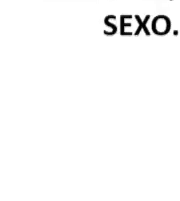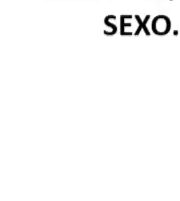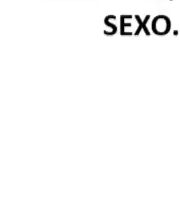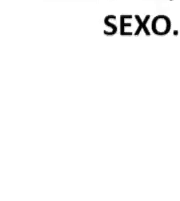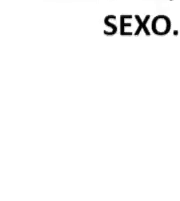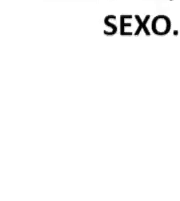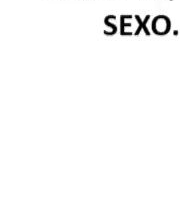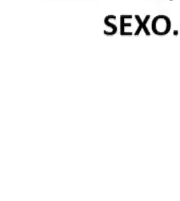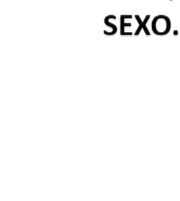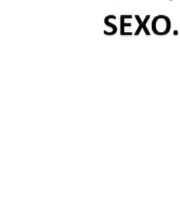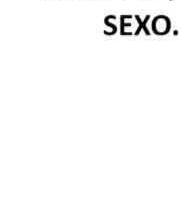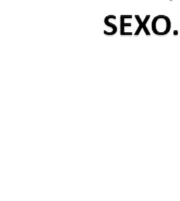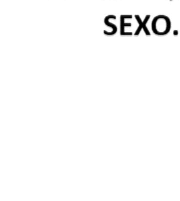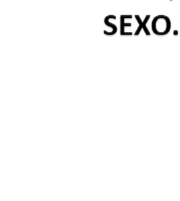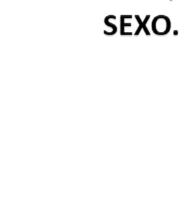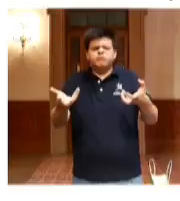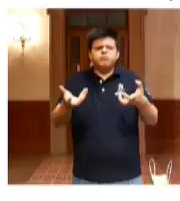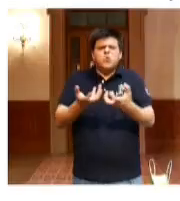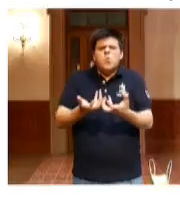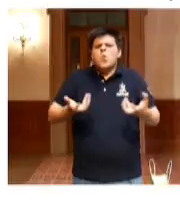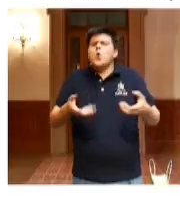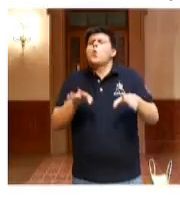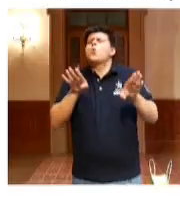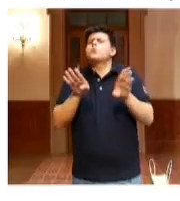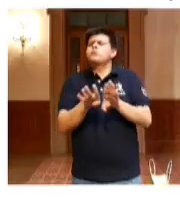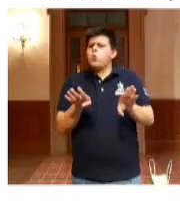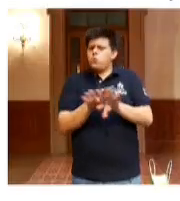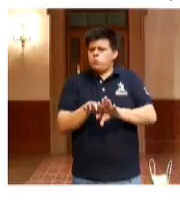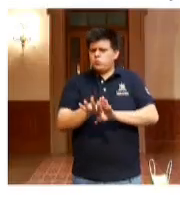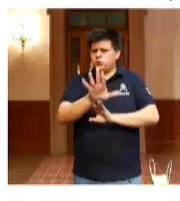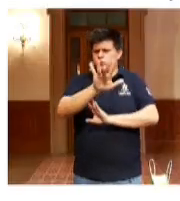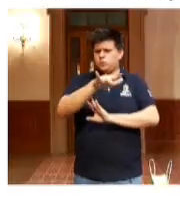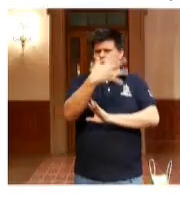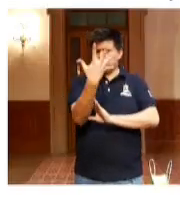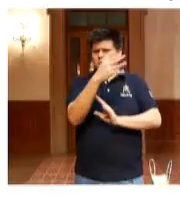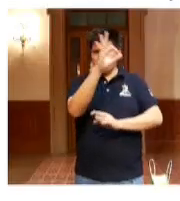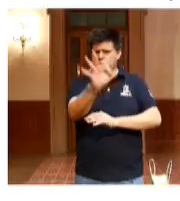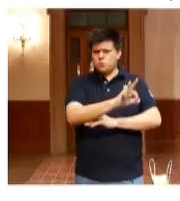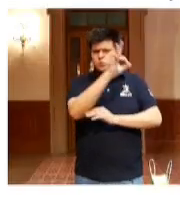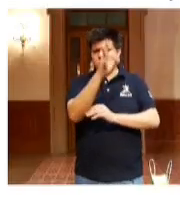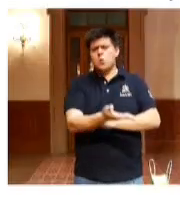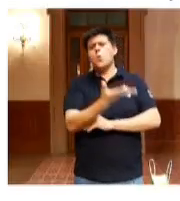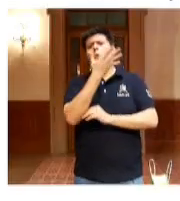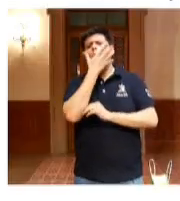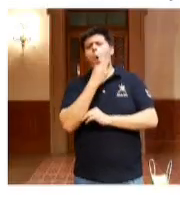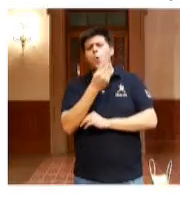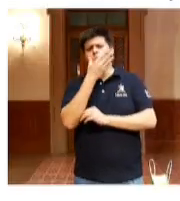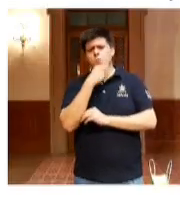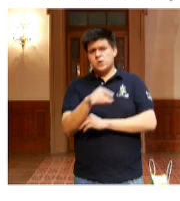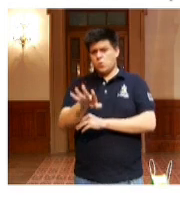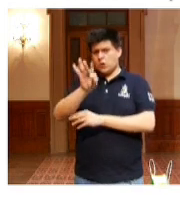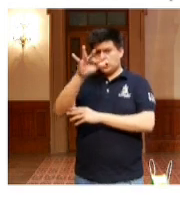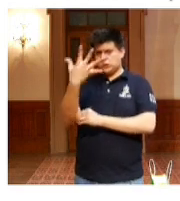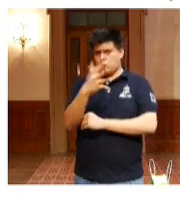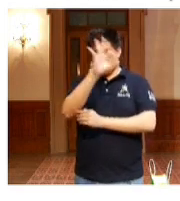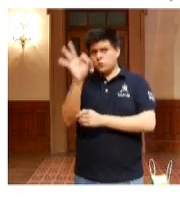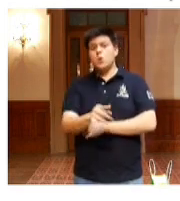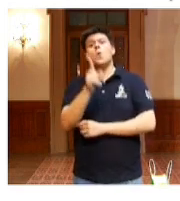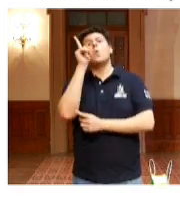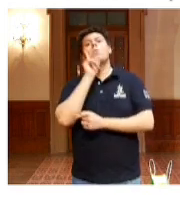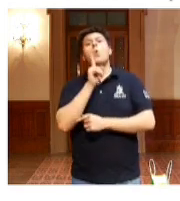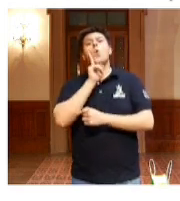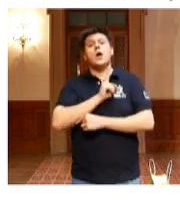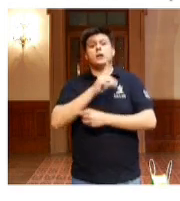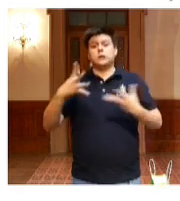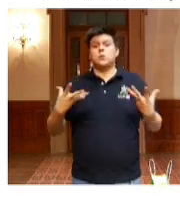en cuanto al sexo de las personas el 55 por ciento del sexo masculino el 45 por ciento